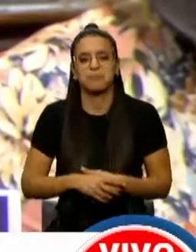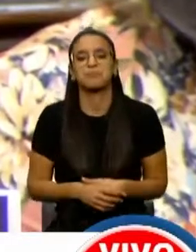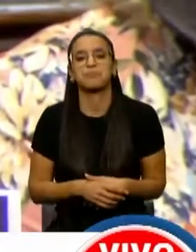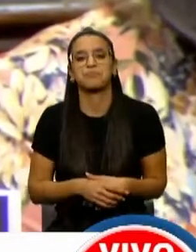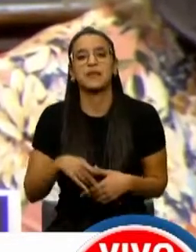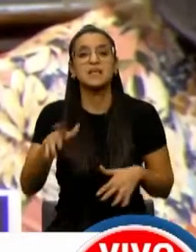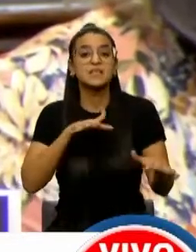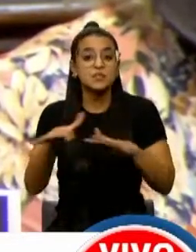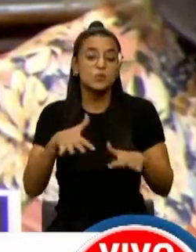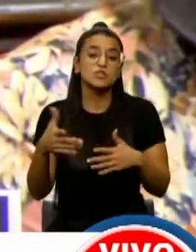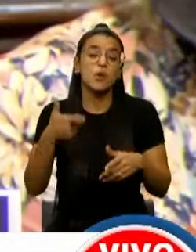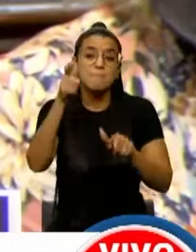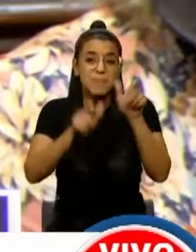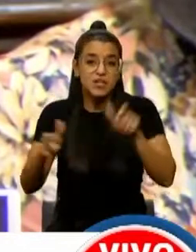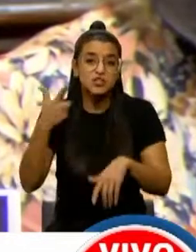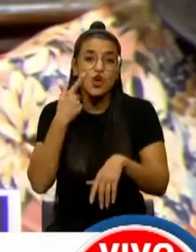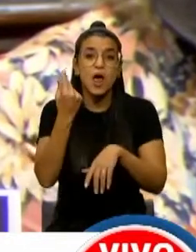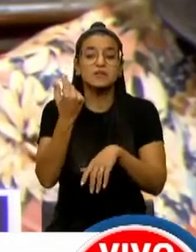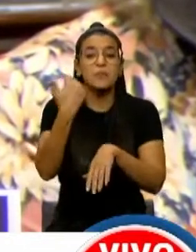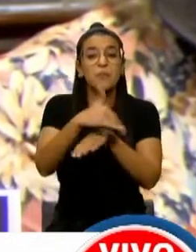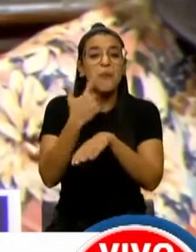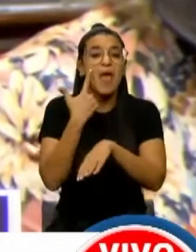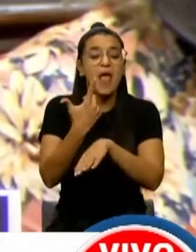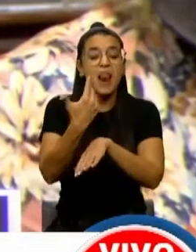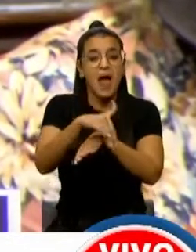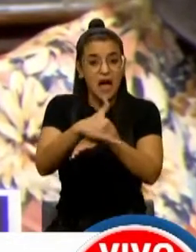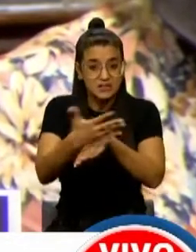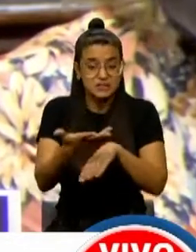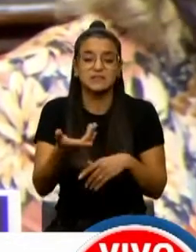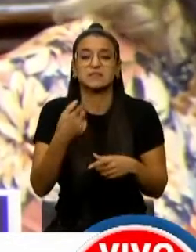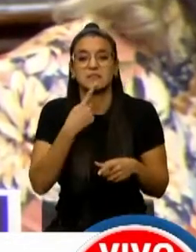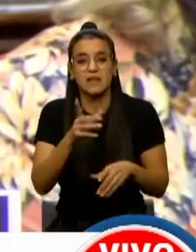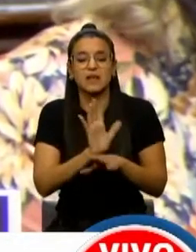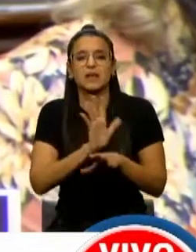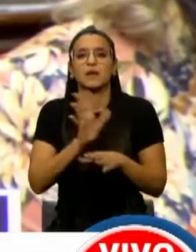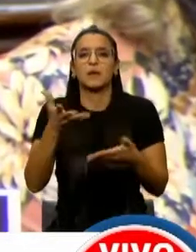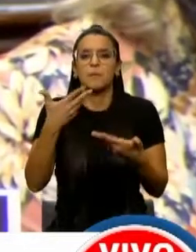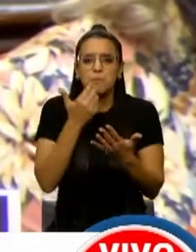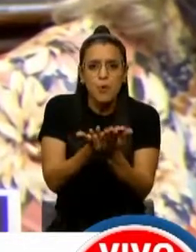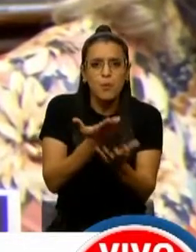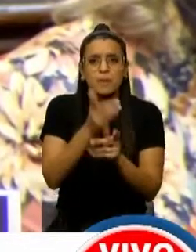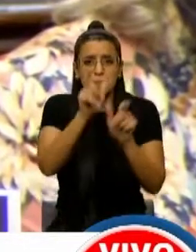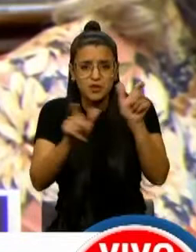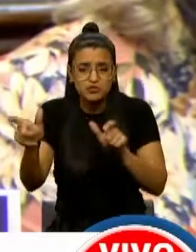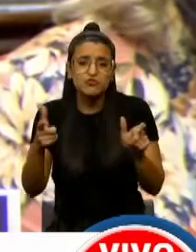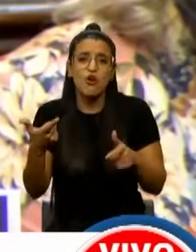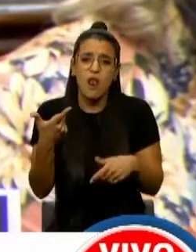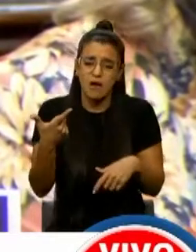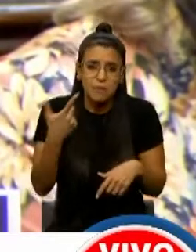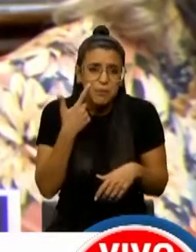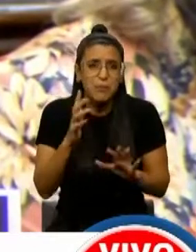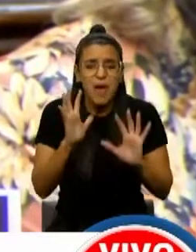La situación de la gente de calle, una actitud solidaria, donde a través de la iniciativa de gente que convive con esa